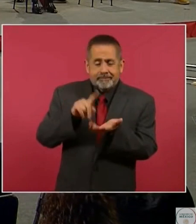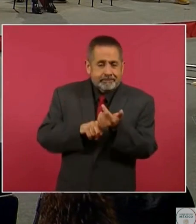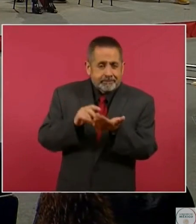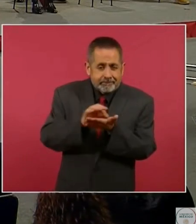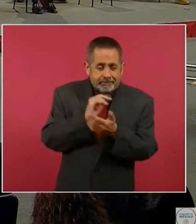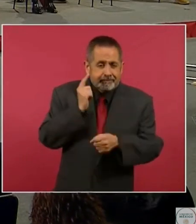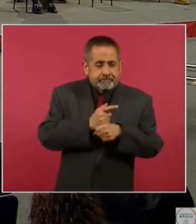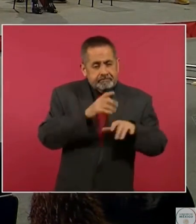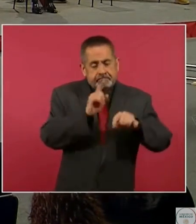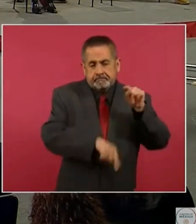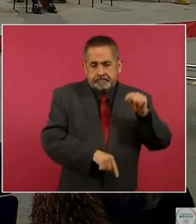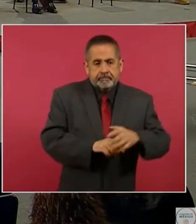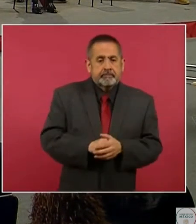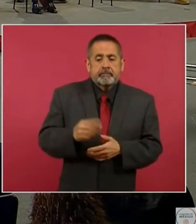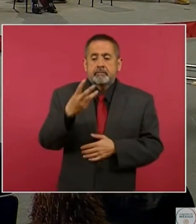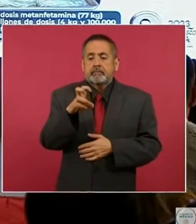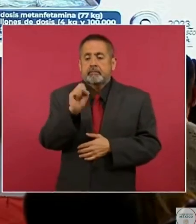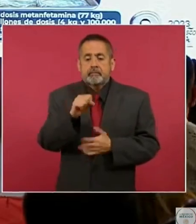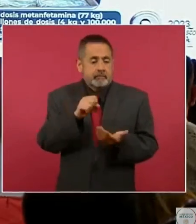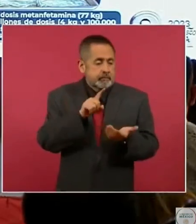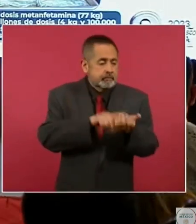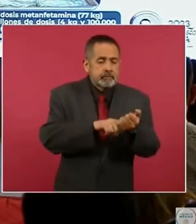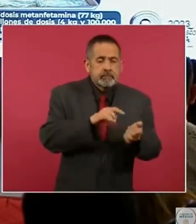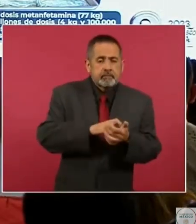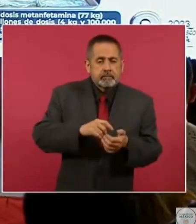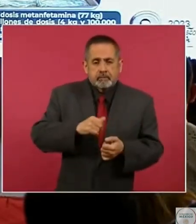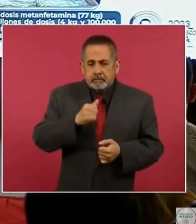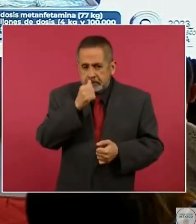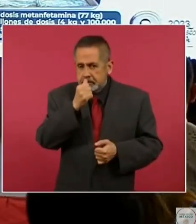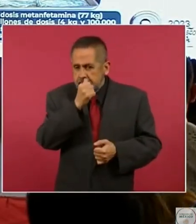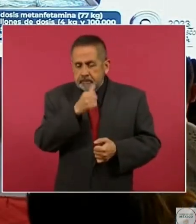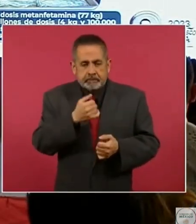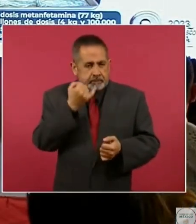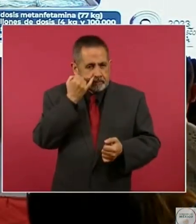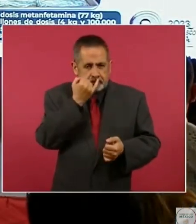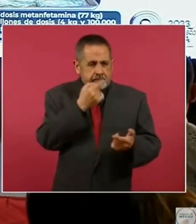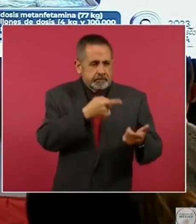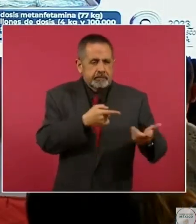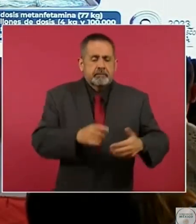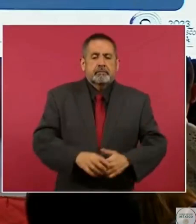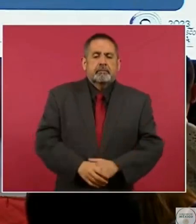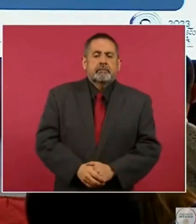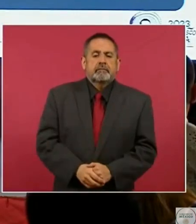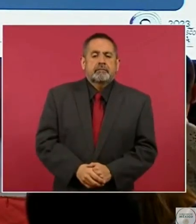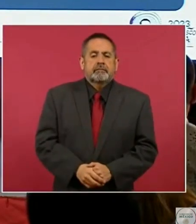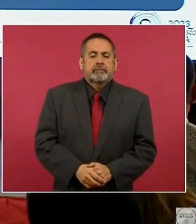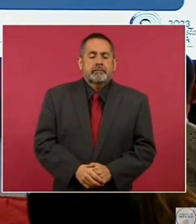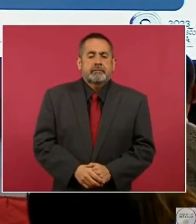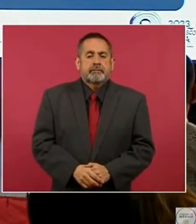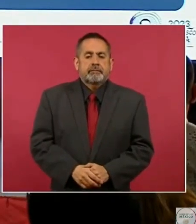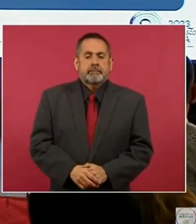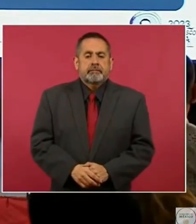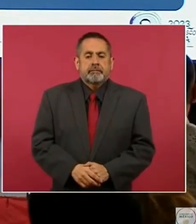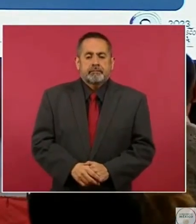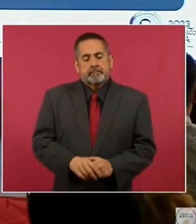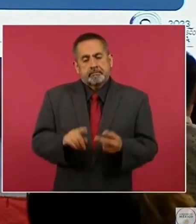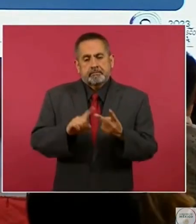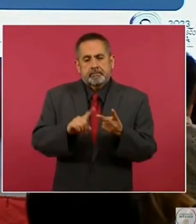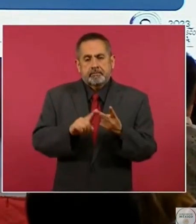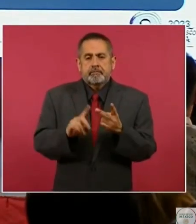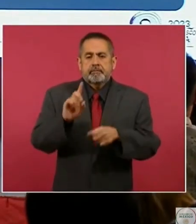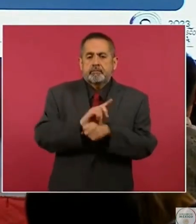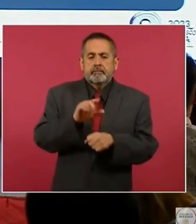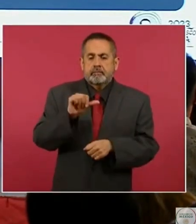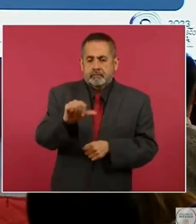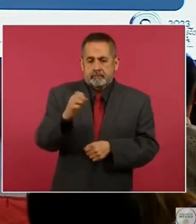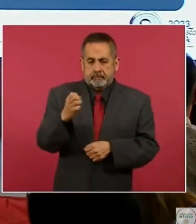enervante, 360 dosis de cocaína. Adelante, por favor. otros dos, el 16